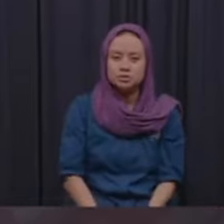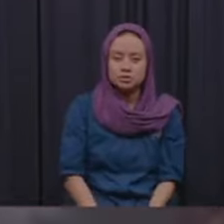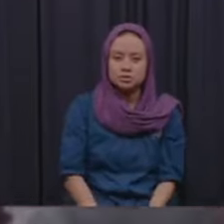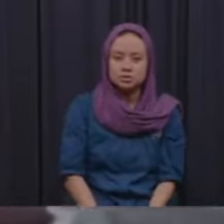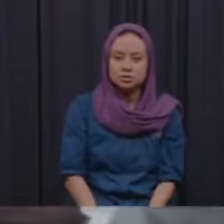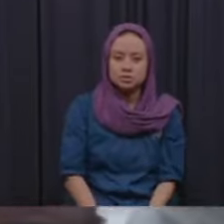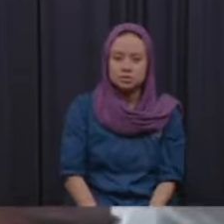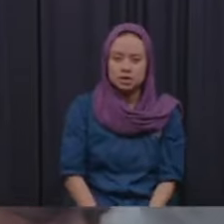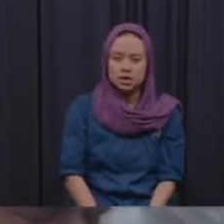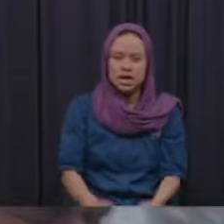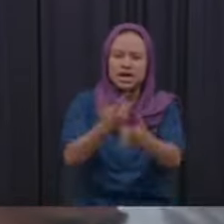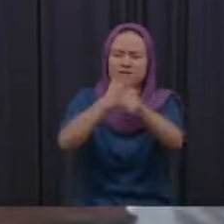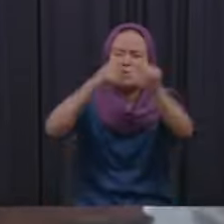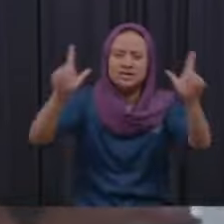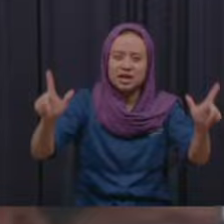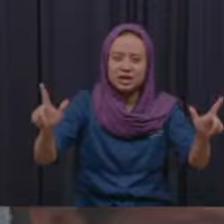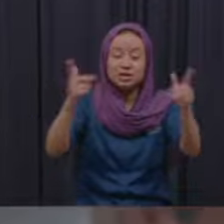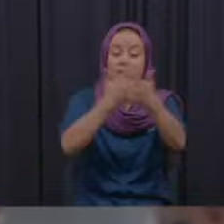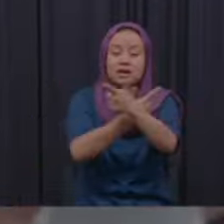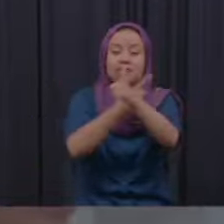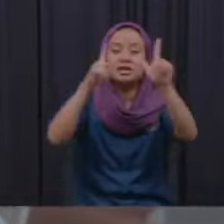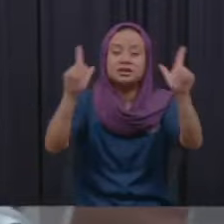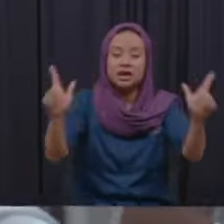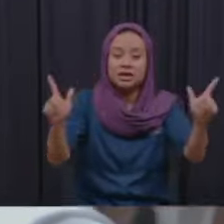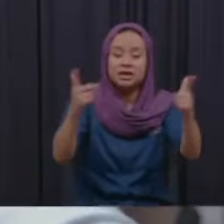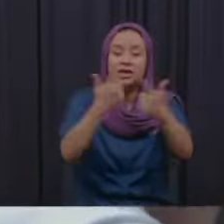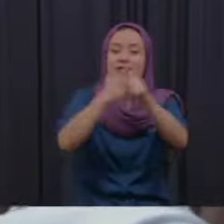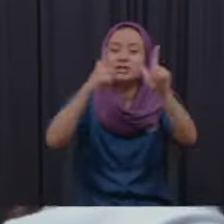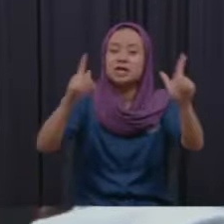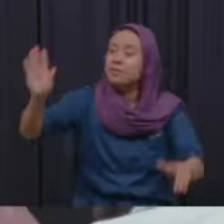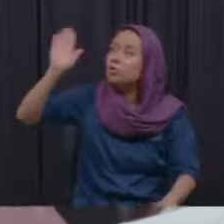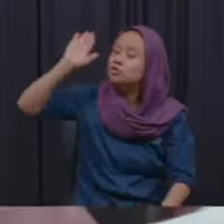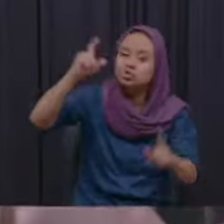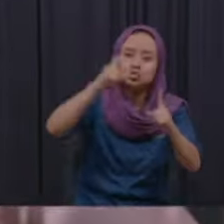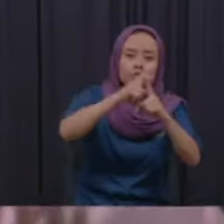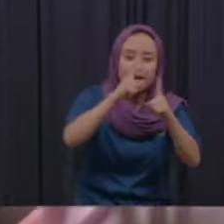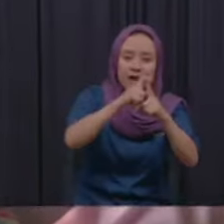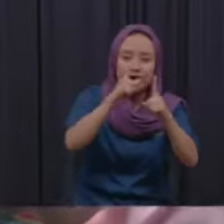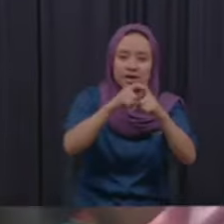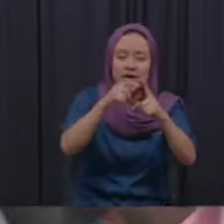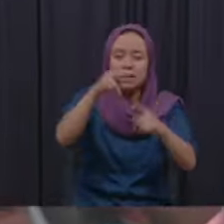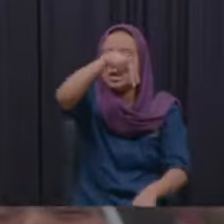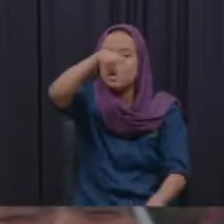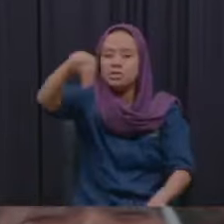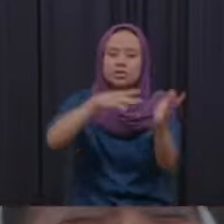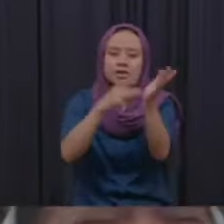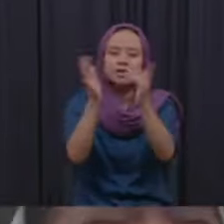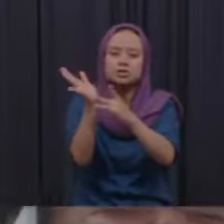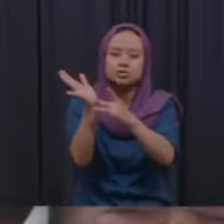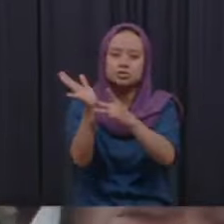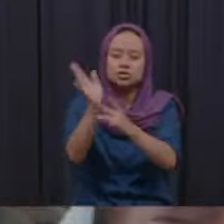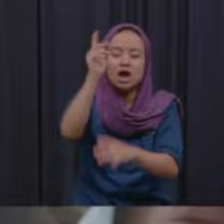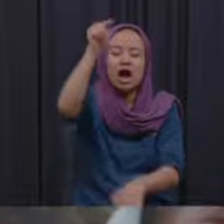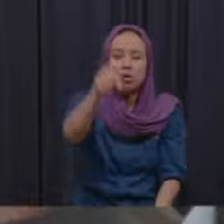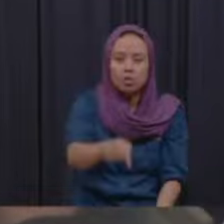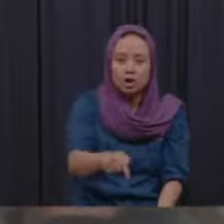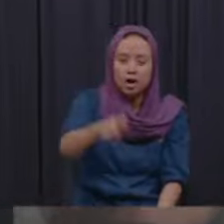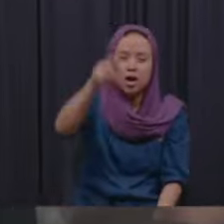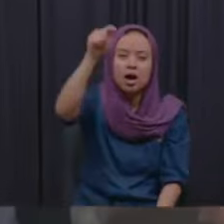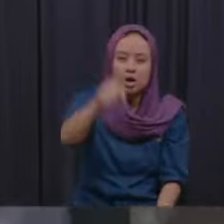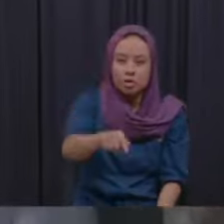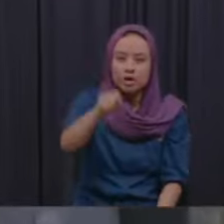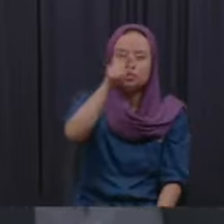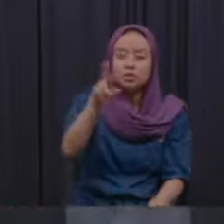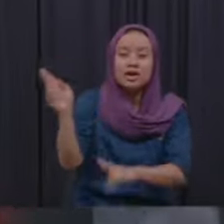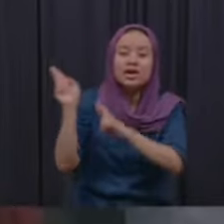Libre, libre, libre. Libre por el poder de la palabra. En el nombre de Jesús. Ahora, ahora